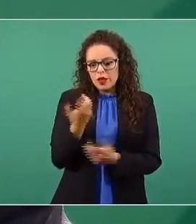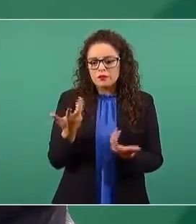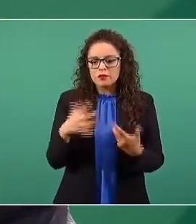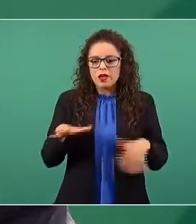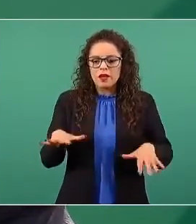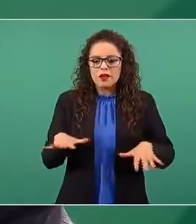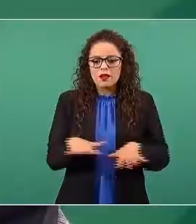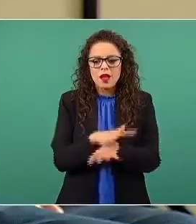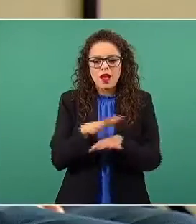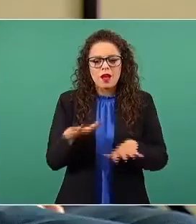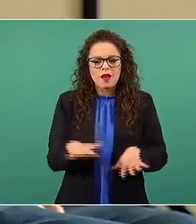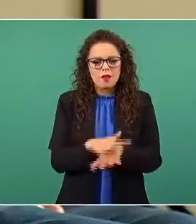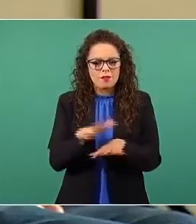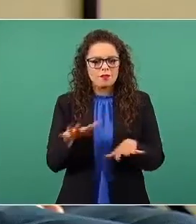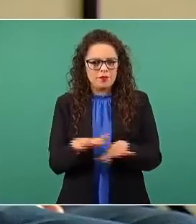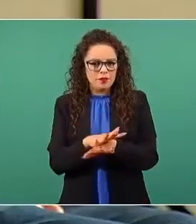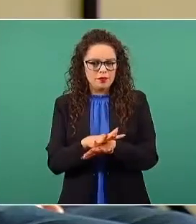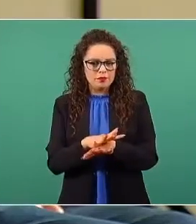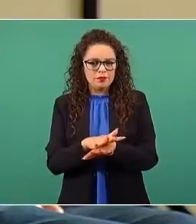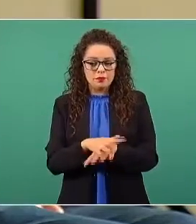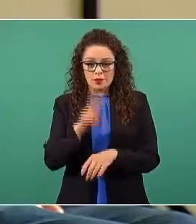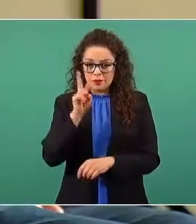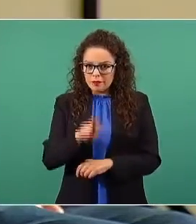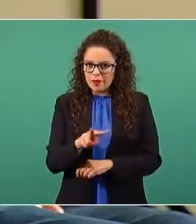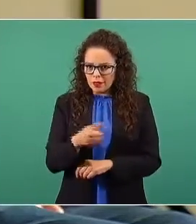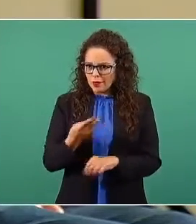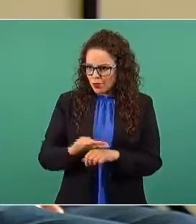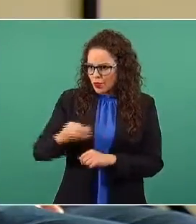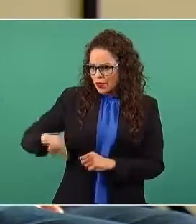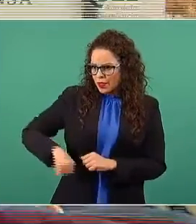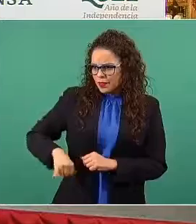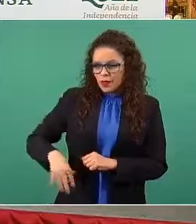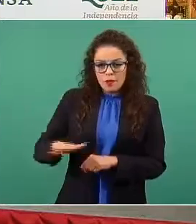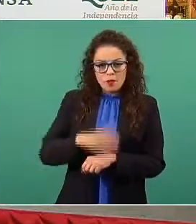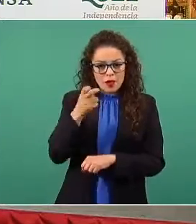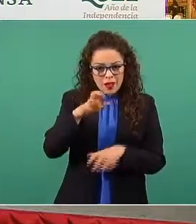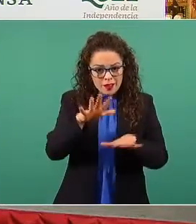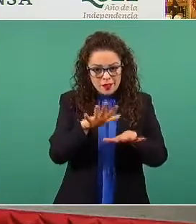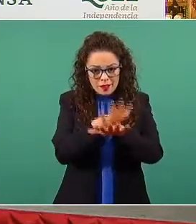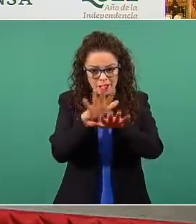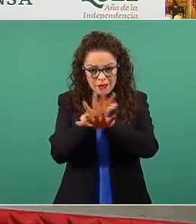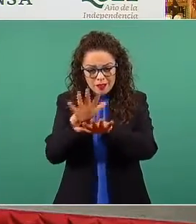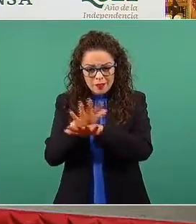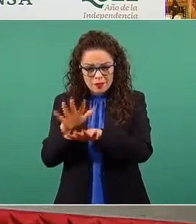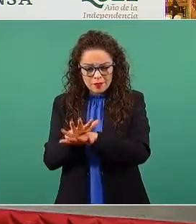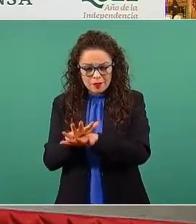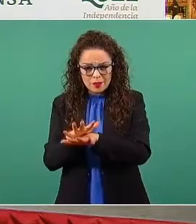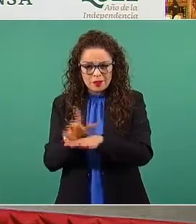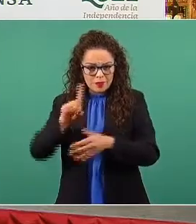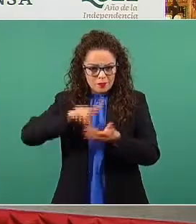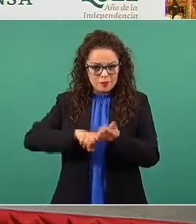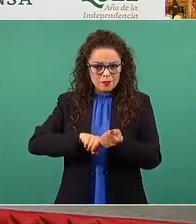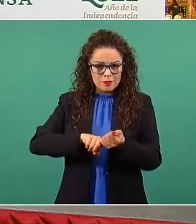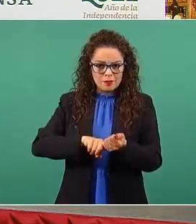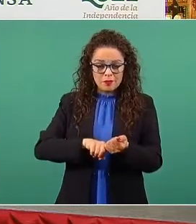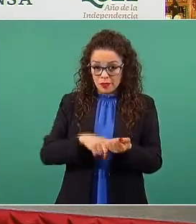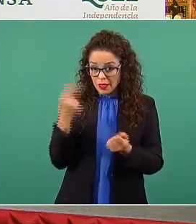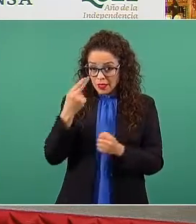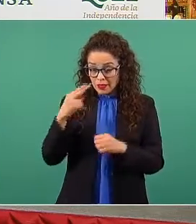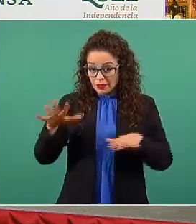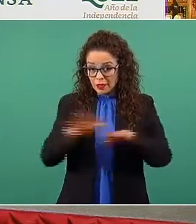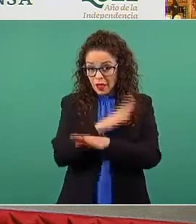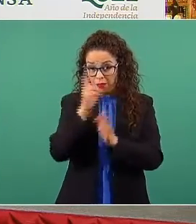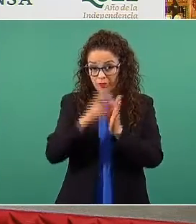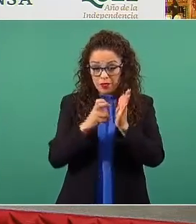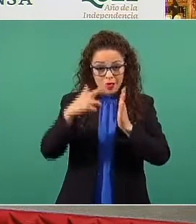práctica. Interesantemente, muchos de estos cambios de práctica no necesitan cambios reglamentarios, digo a